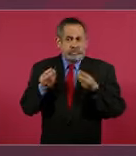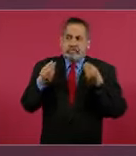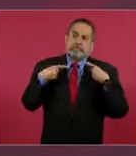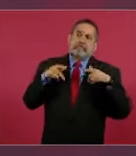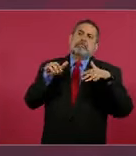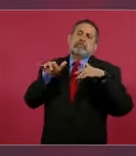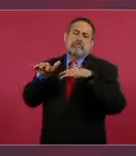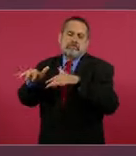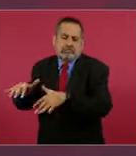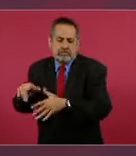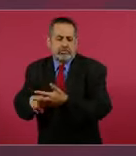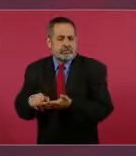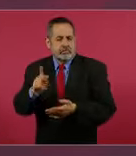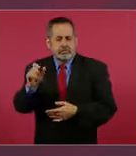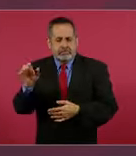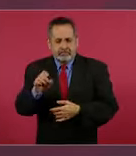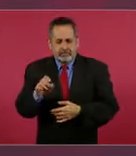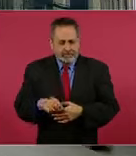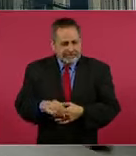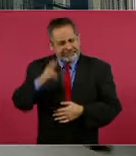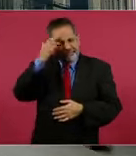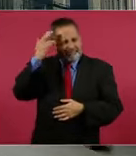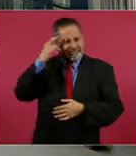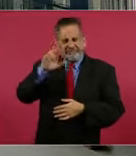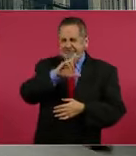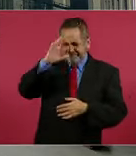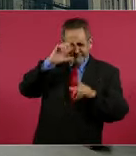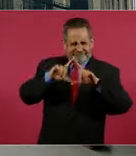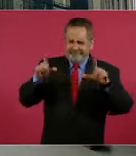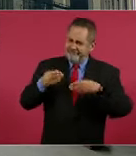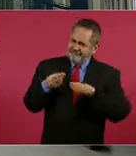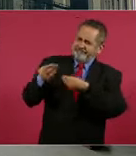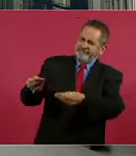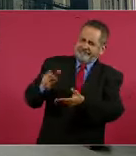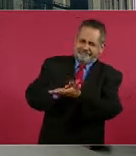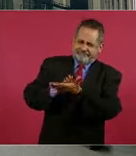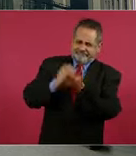Sí, ya hasta le dimos un reconocimiento, ¿no?